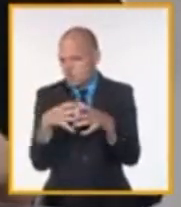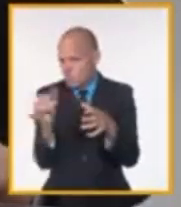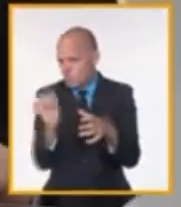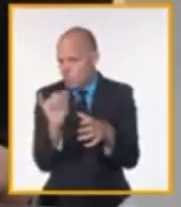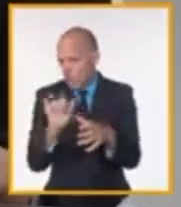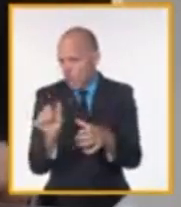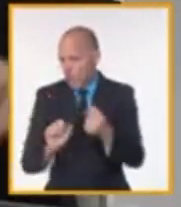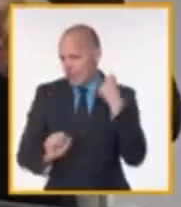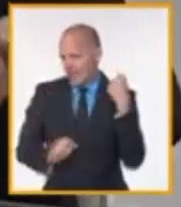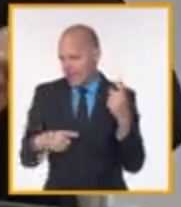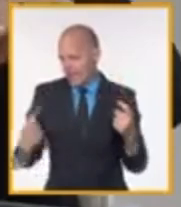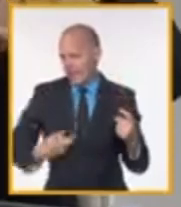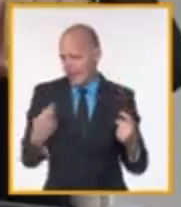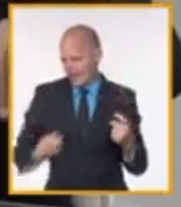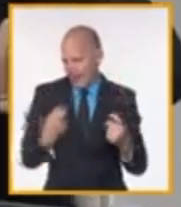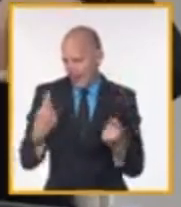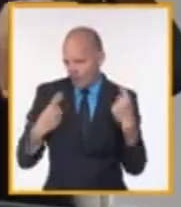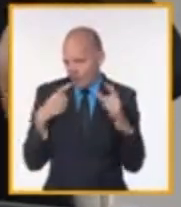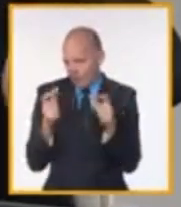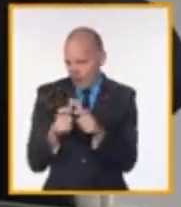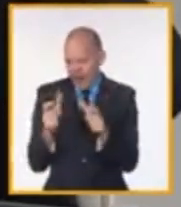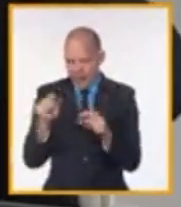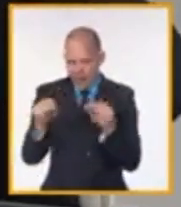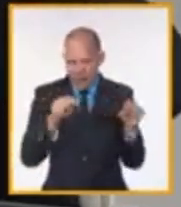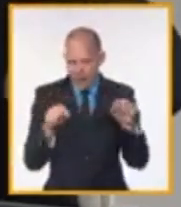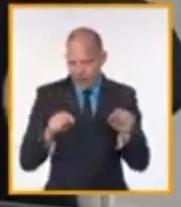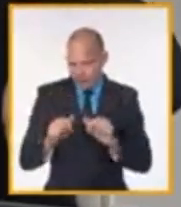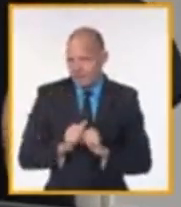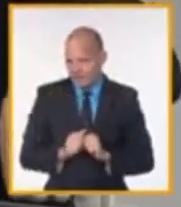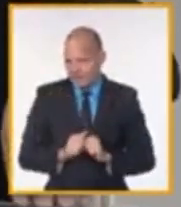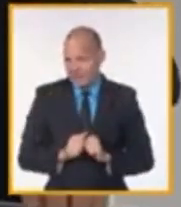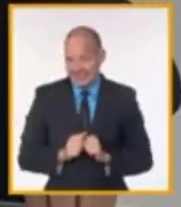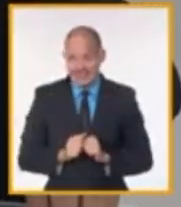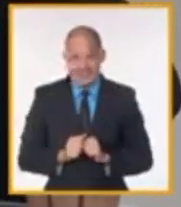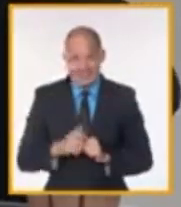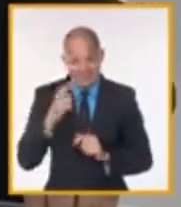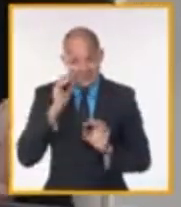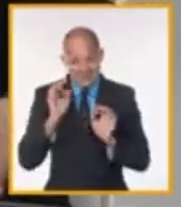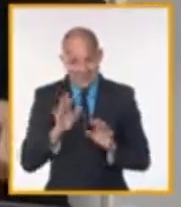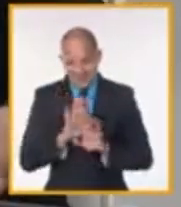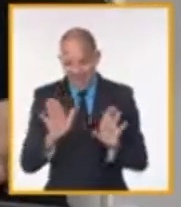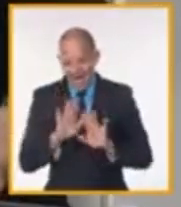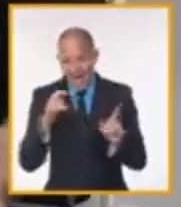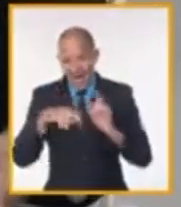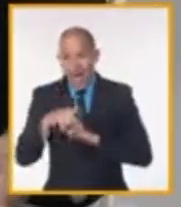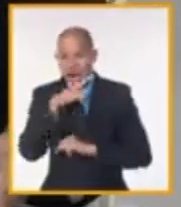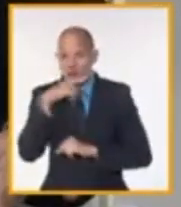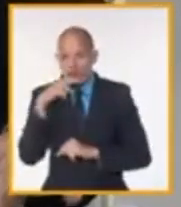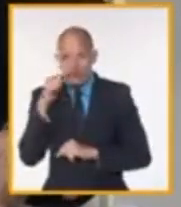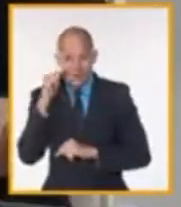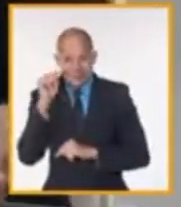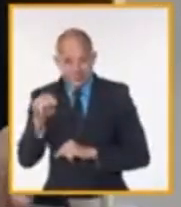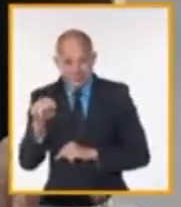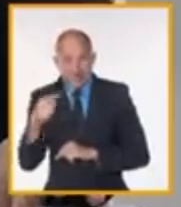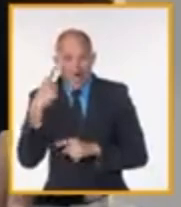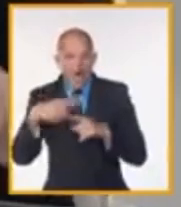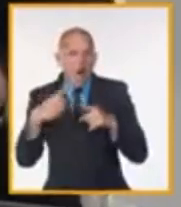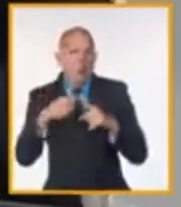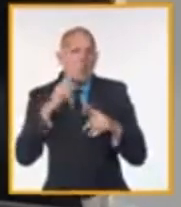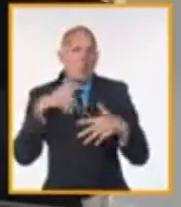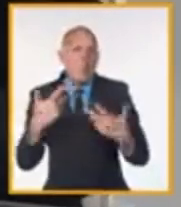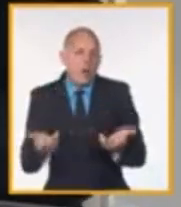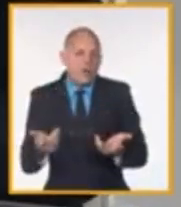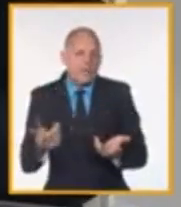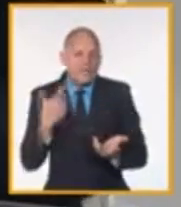guerrilleros Fíjate que muchos de los ataques alta precisión que está teniendo Rusia de muy alta posición de precisión